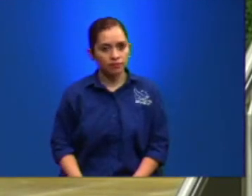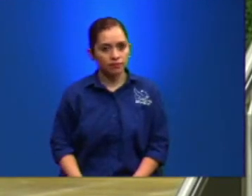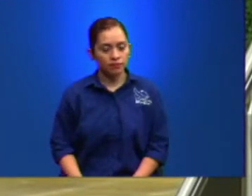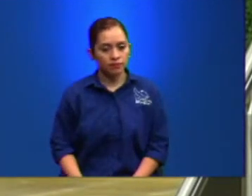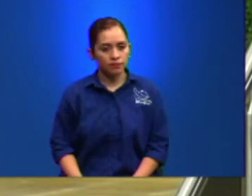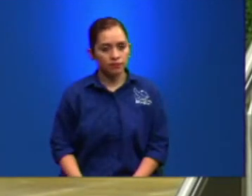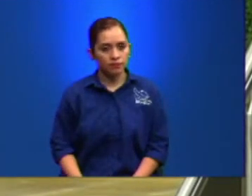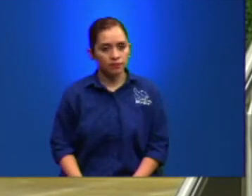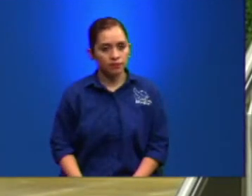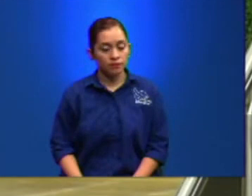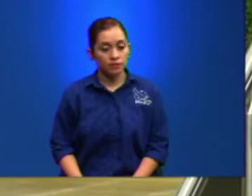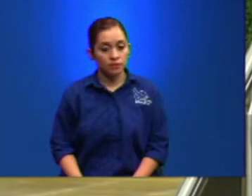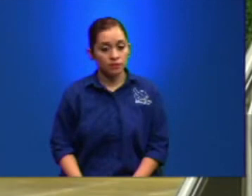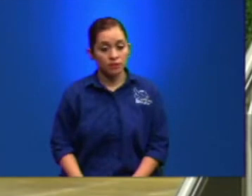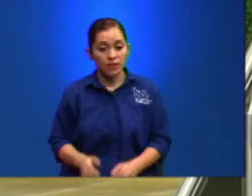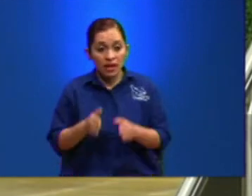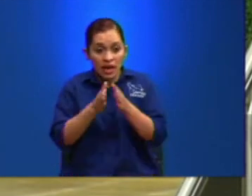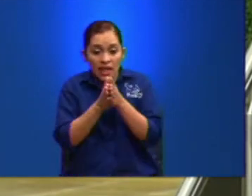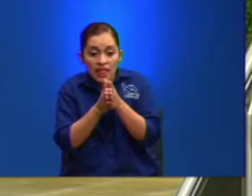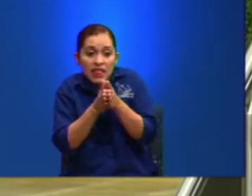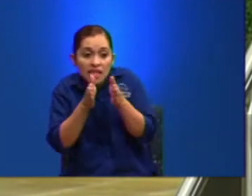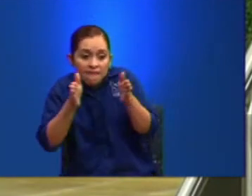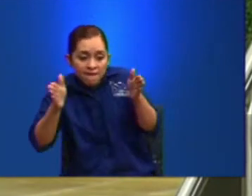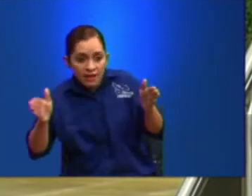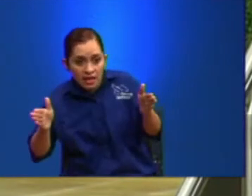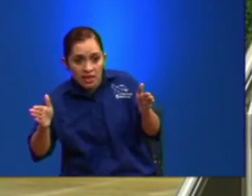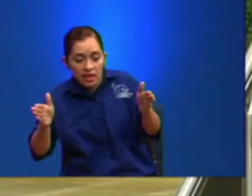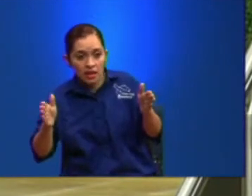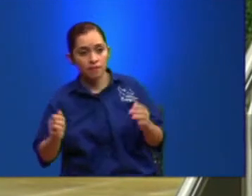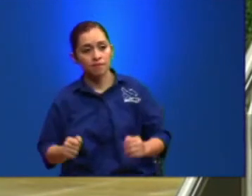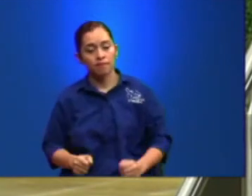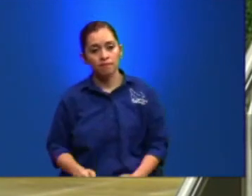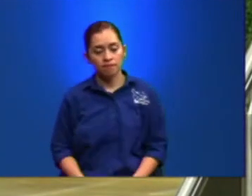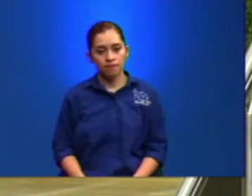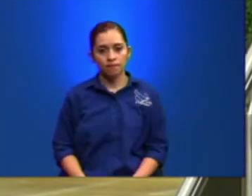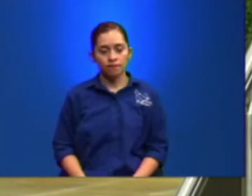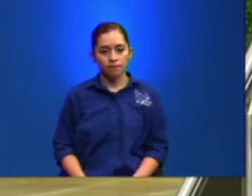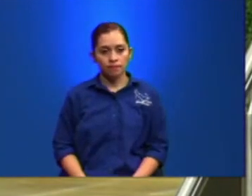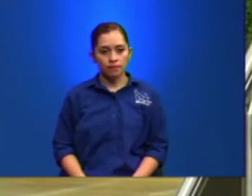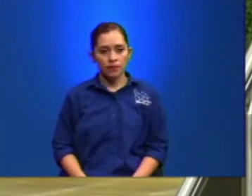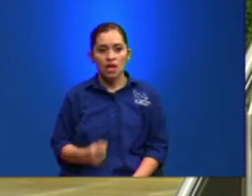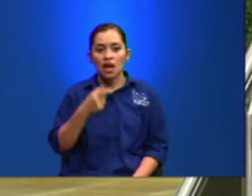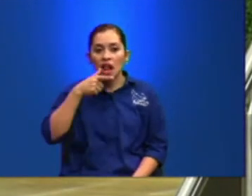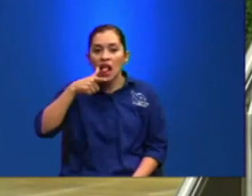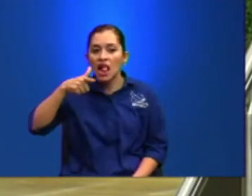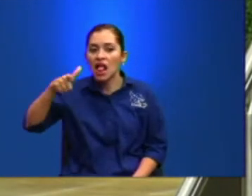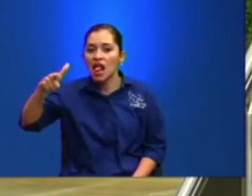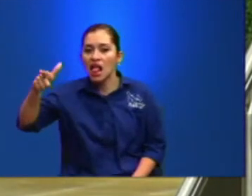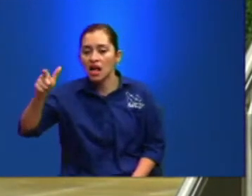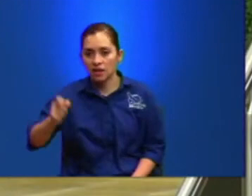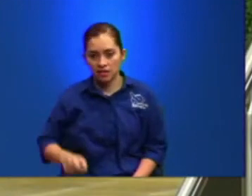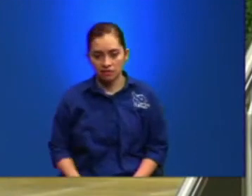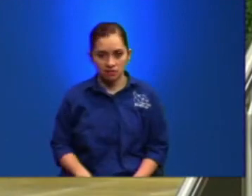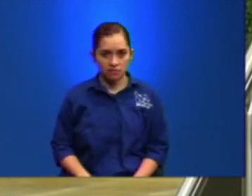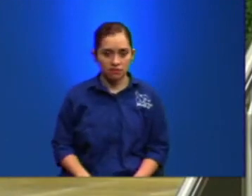hermano y las partes con las lenguas de alianzas